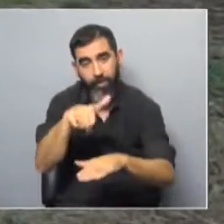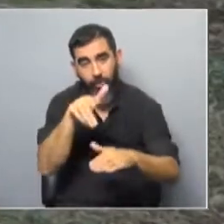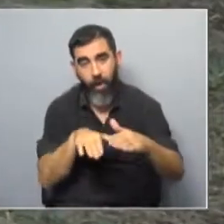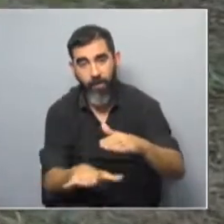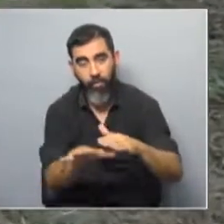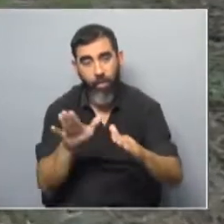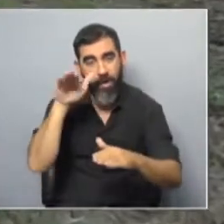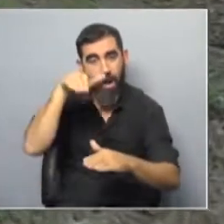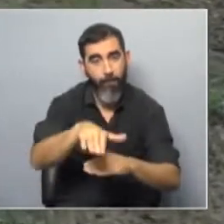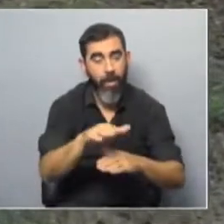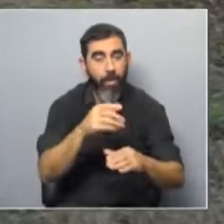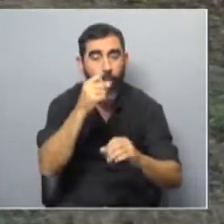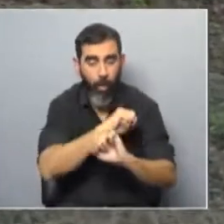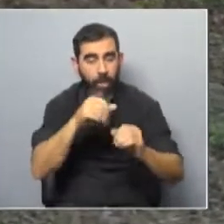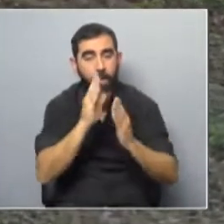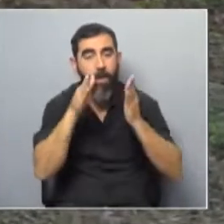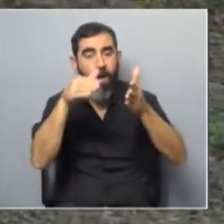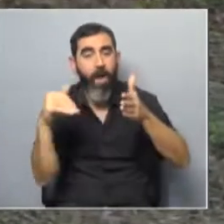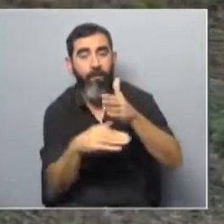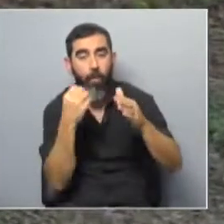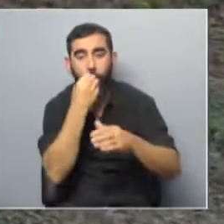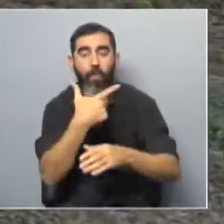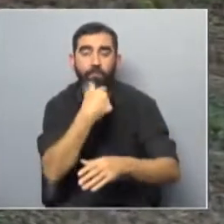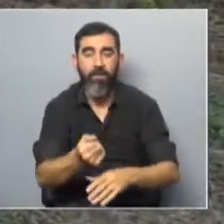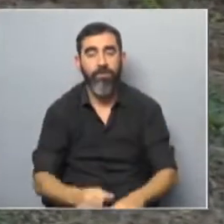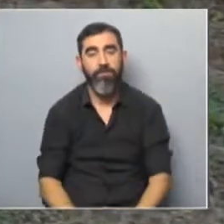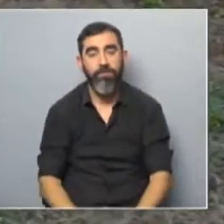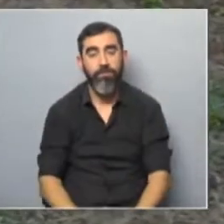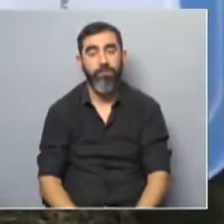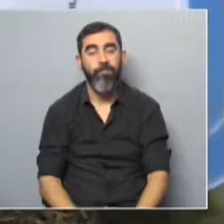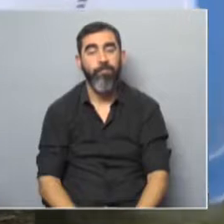esa rampa y acceso y pueda cruzar por debajo del puente sin problema.